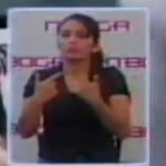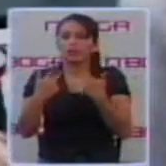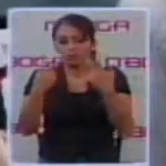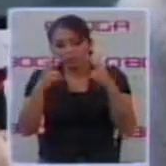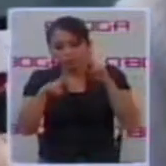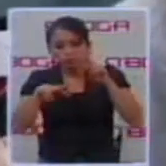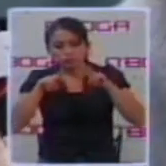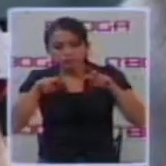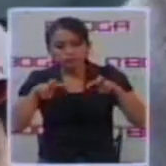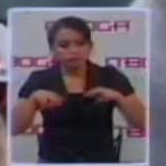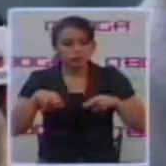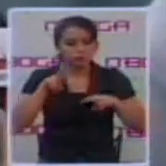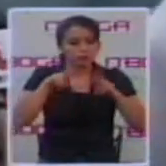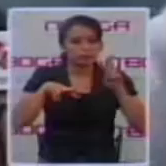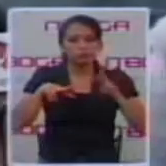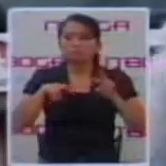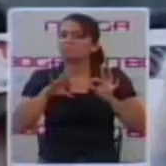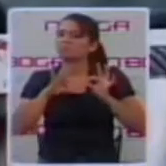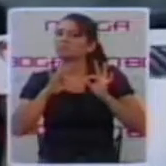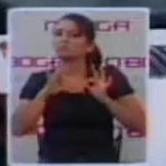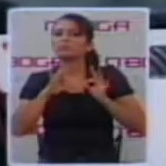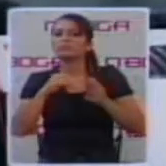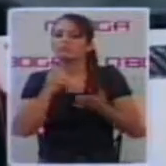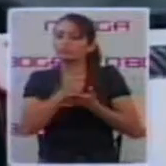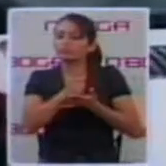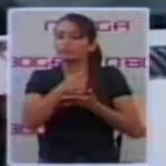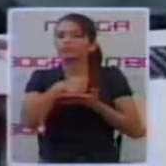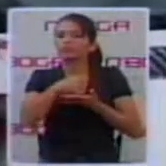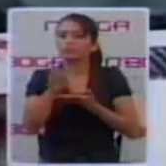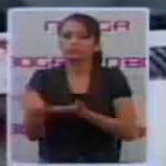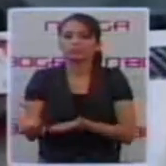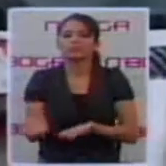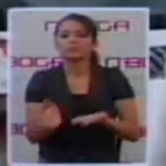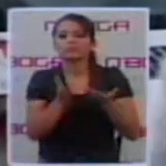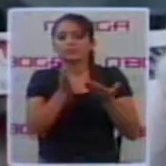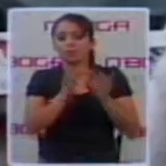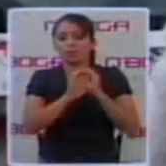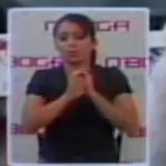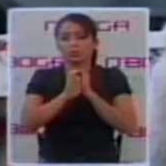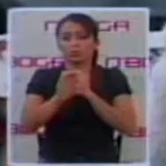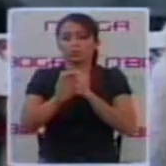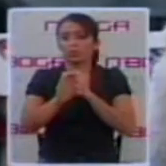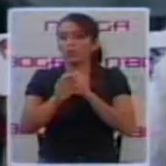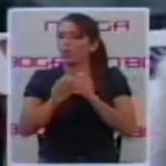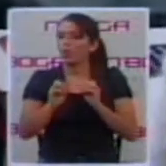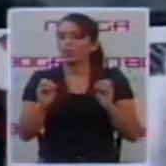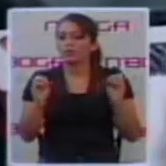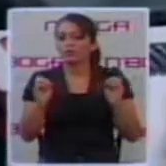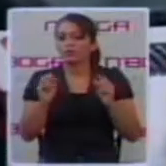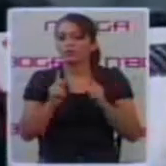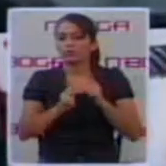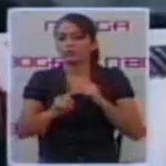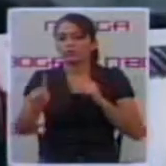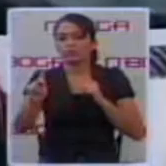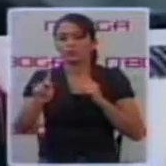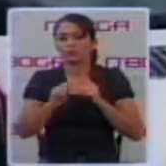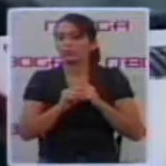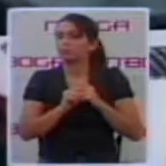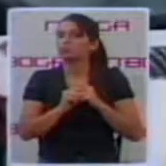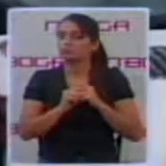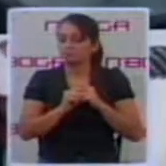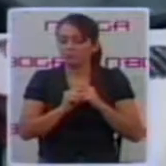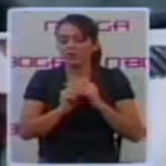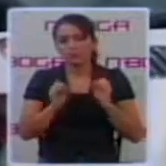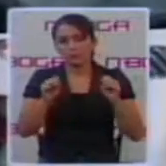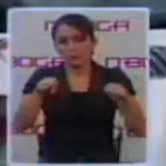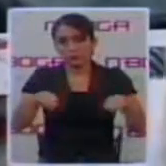de que estamos autorizados a prestar este servicio. Los vehículos, como usted ve, son vehículos totalmente cero kilómetros, con lo que estamos en